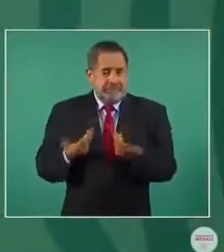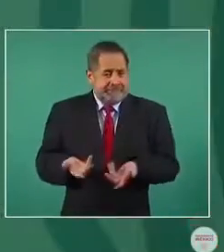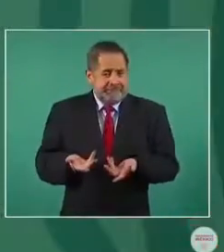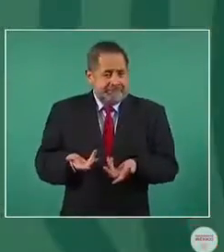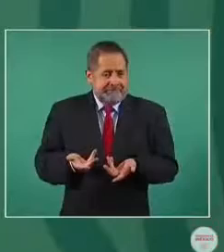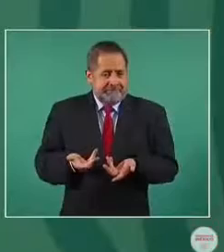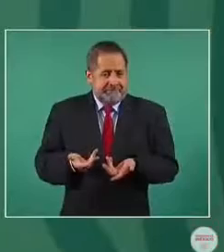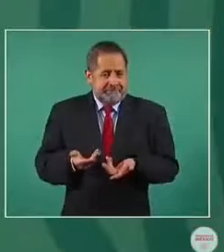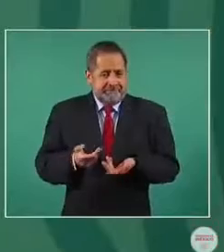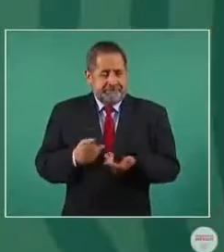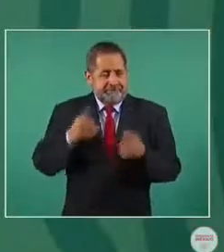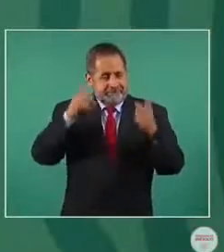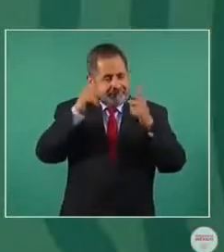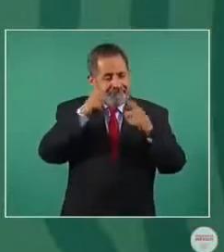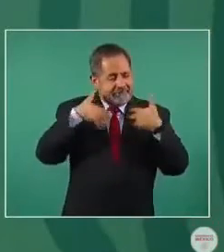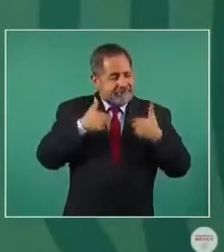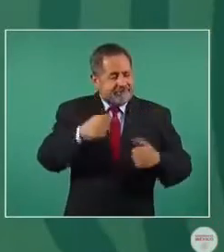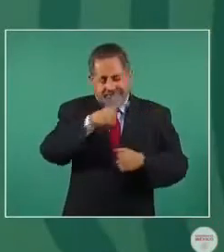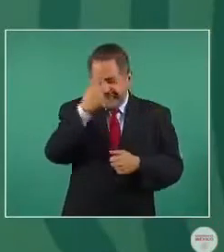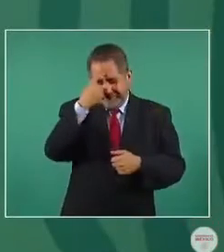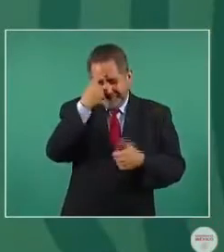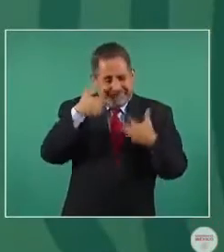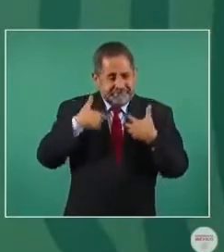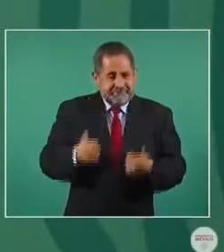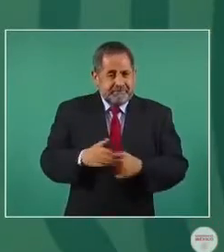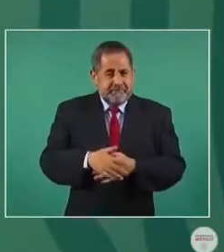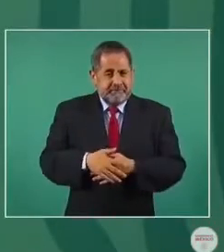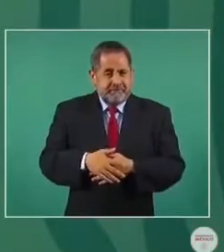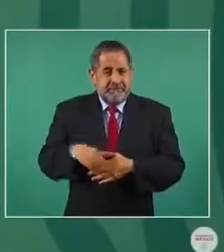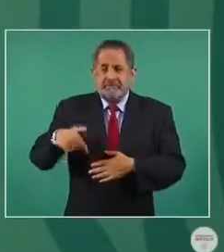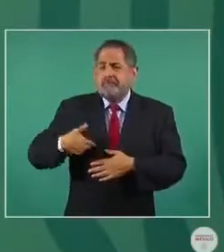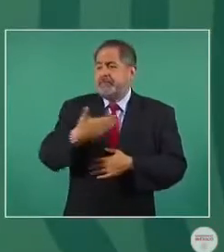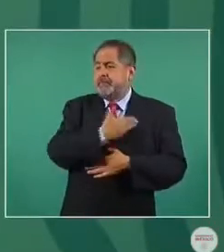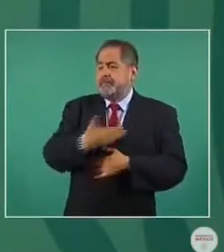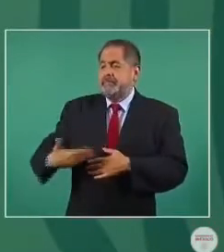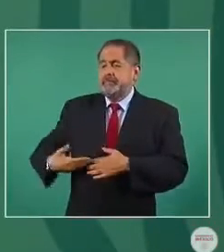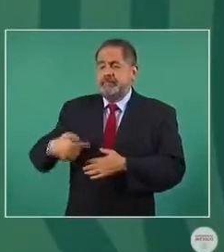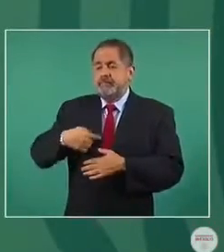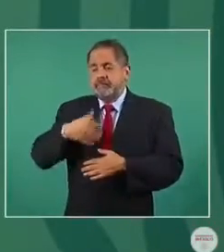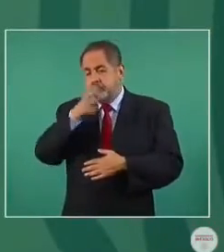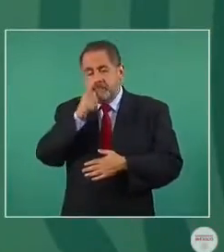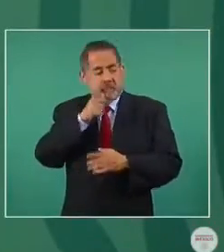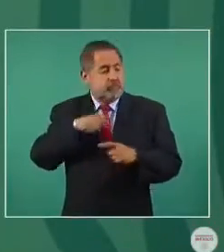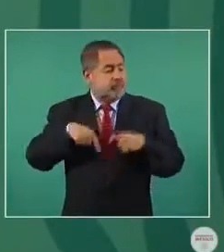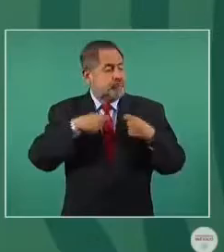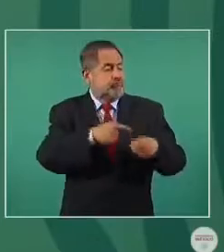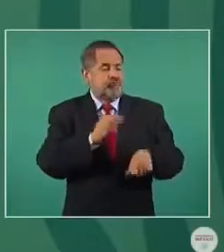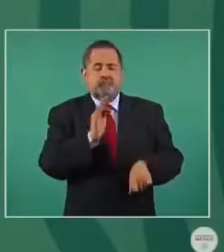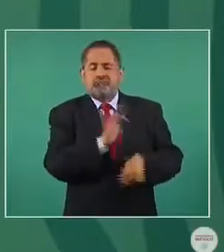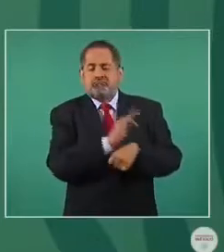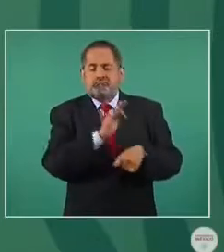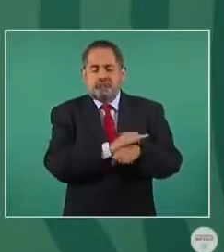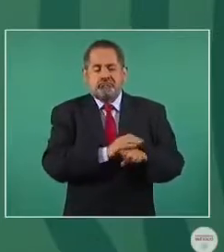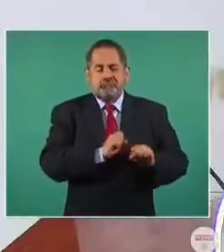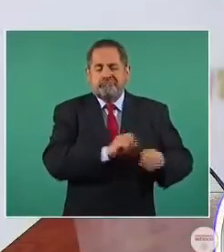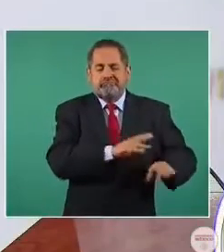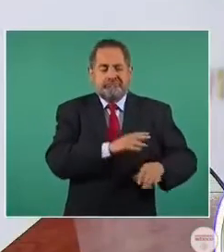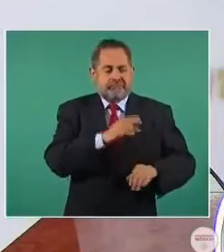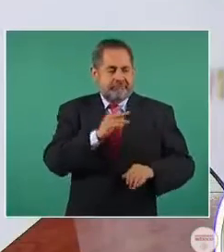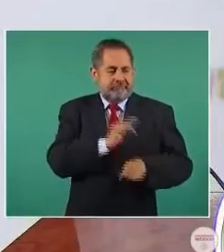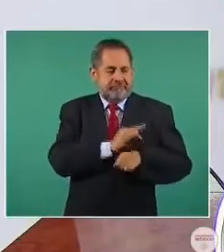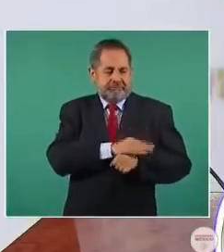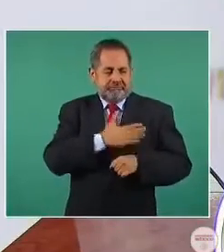eso cuesta trabajo que se entienda, el presidente no puede garantizarle impunidad a nadie,